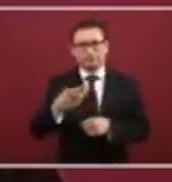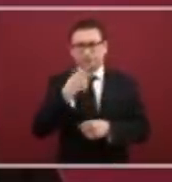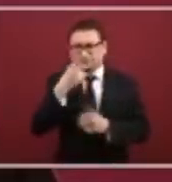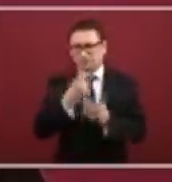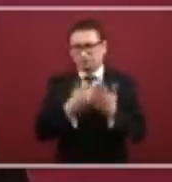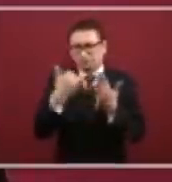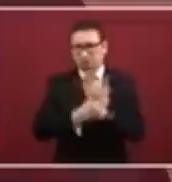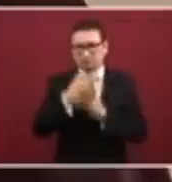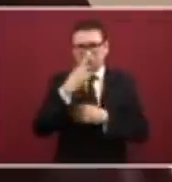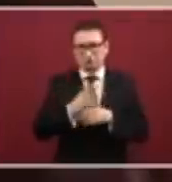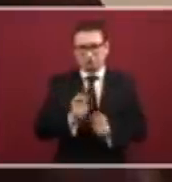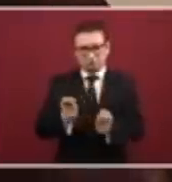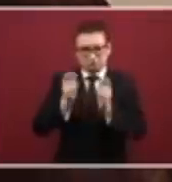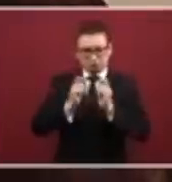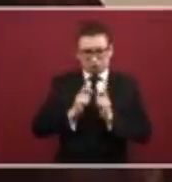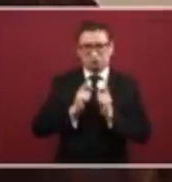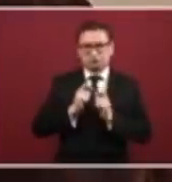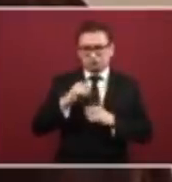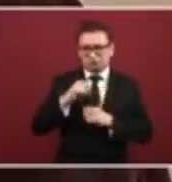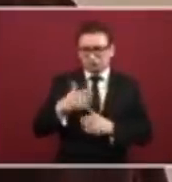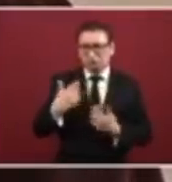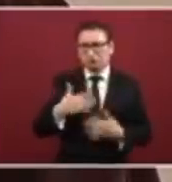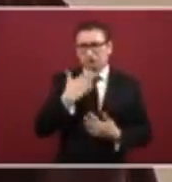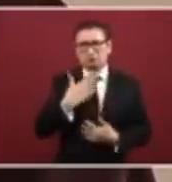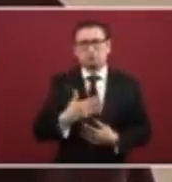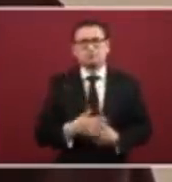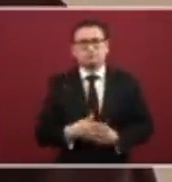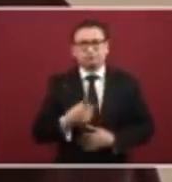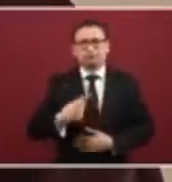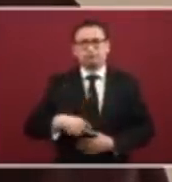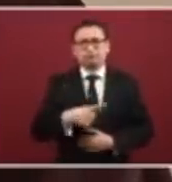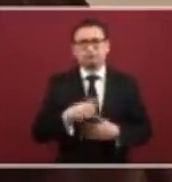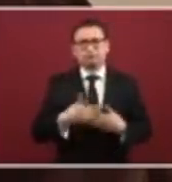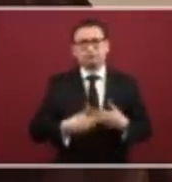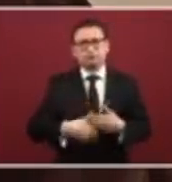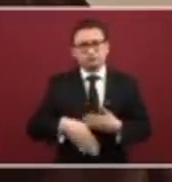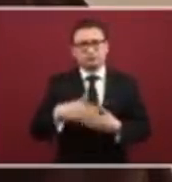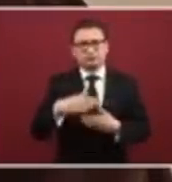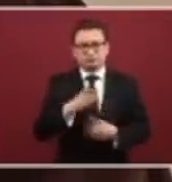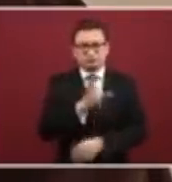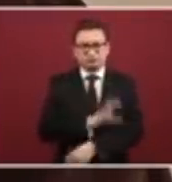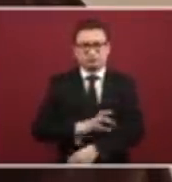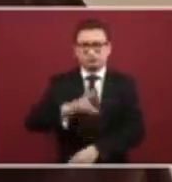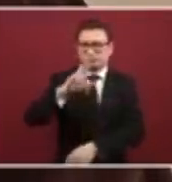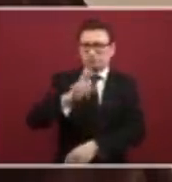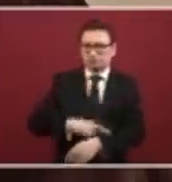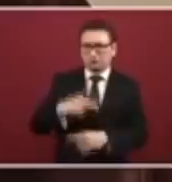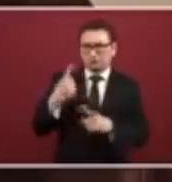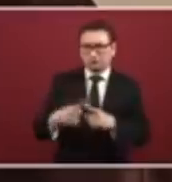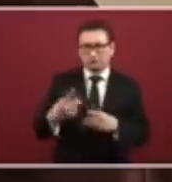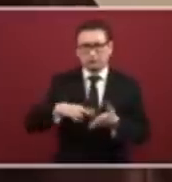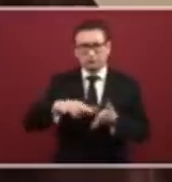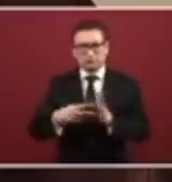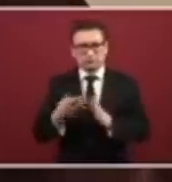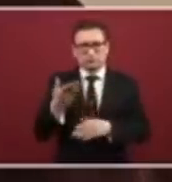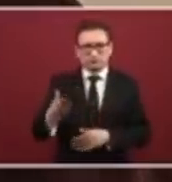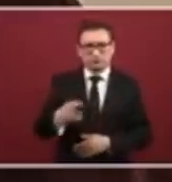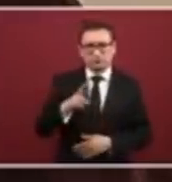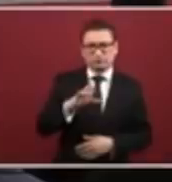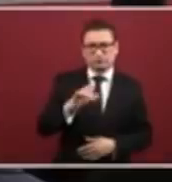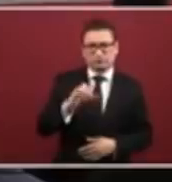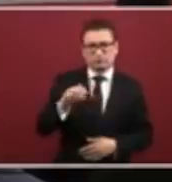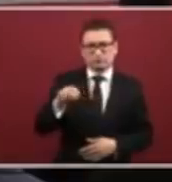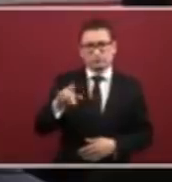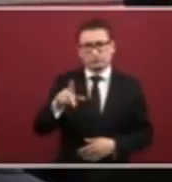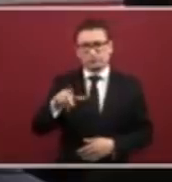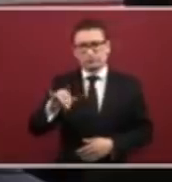ha encargado, y para el cual va a asumir la coordinación la ingeniera Rocío Nale